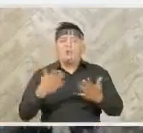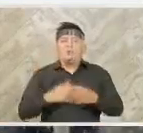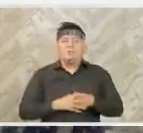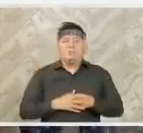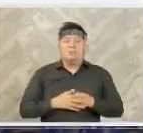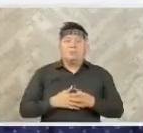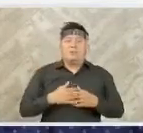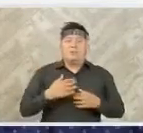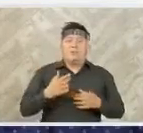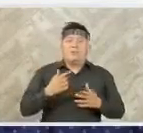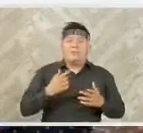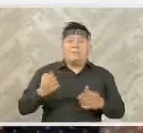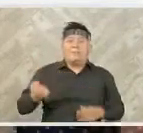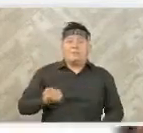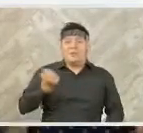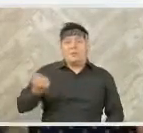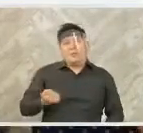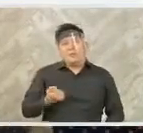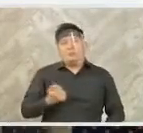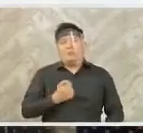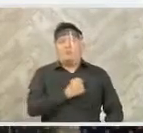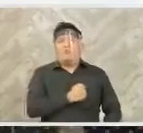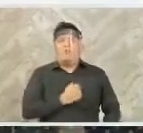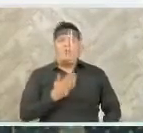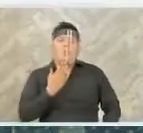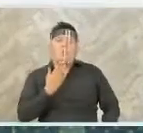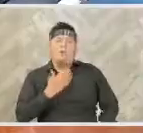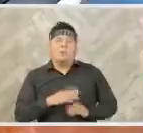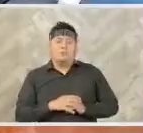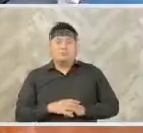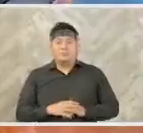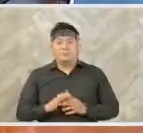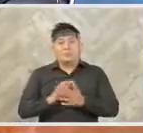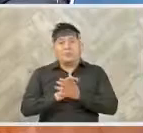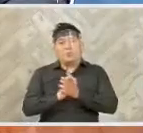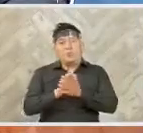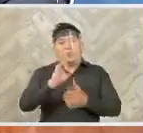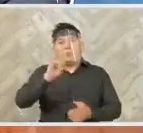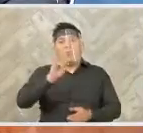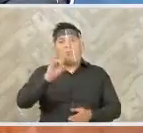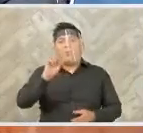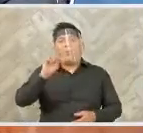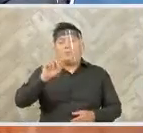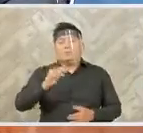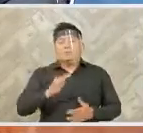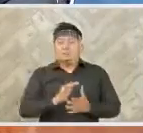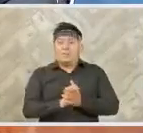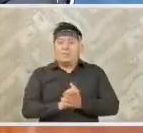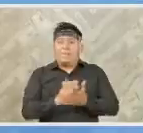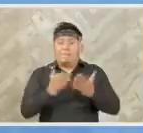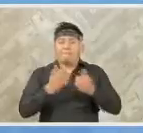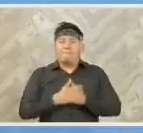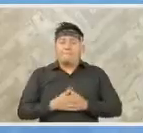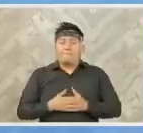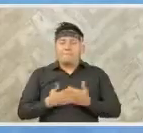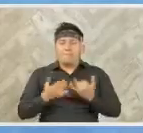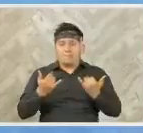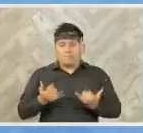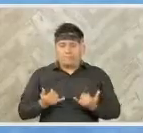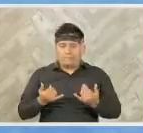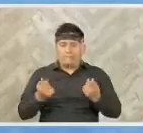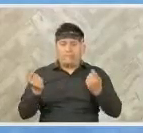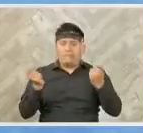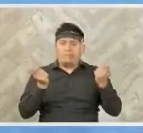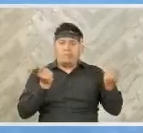Juan, un saludo muy especial. Lo primero es decirle que una de las estrategias que tenemos